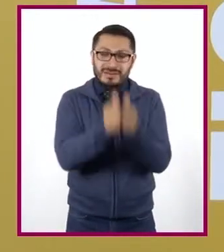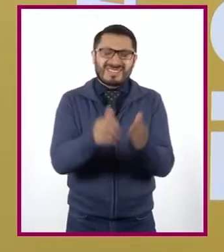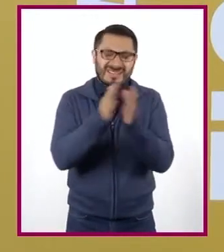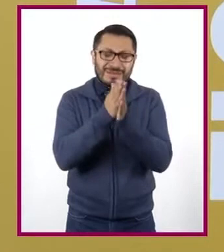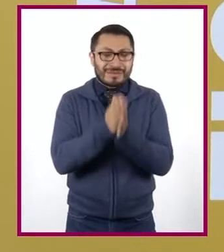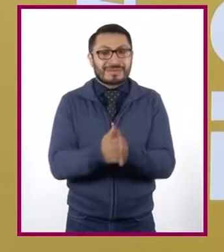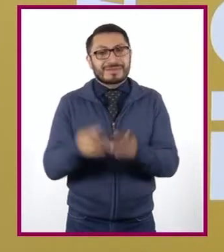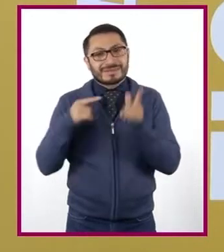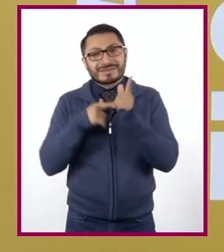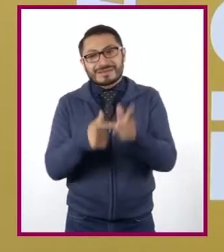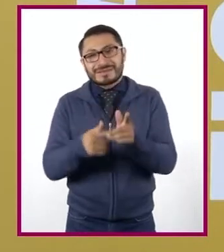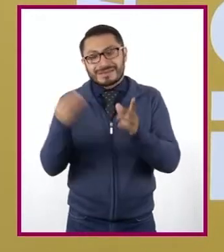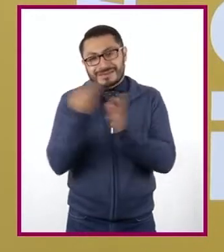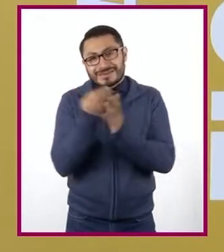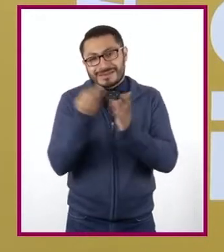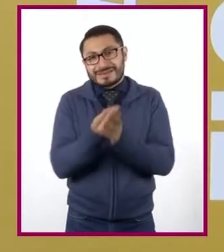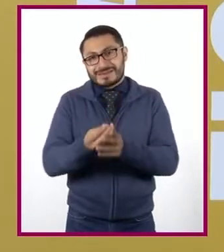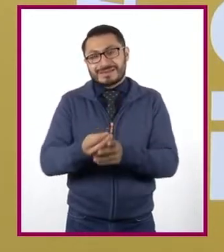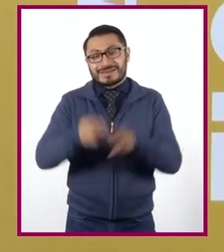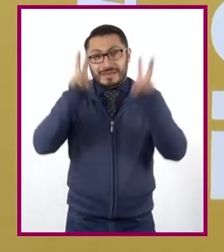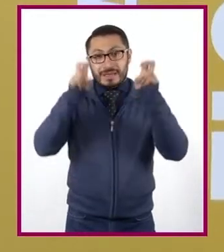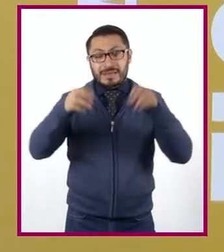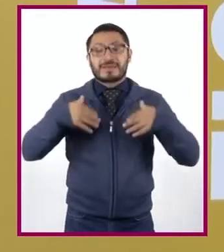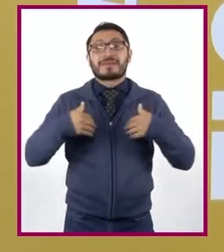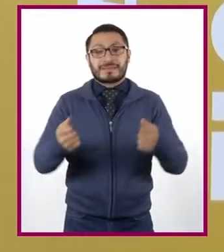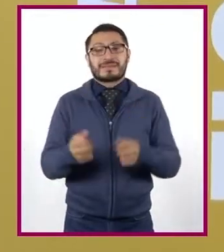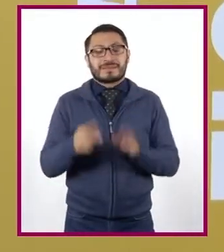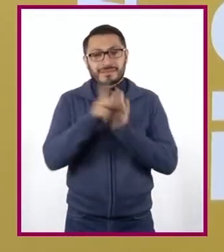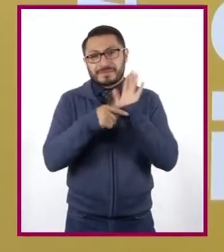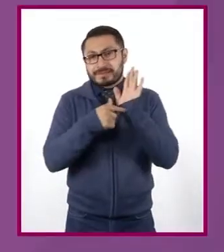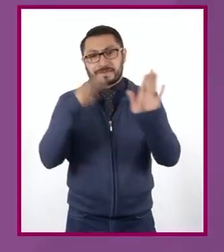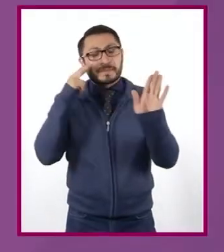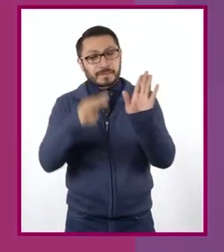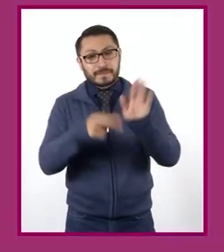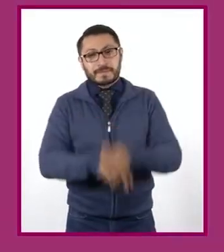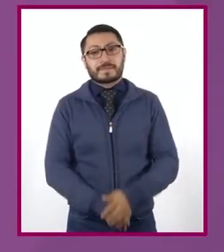para ampliar la comprensión del tema y veamos el siguiente video.